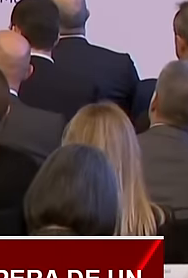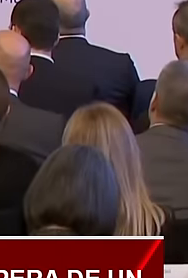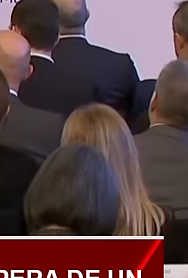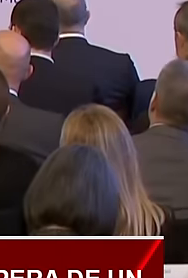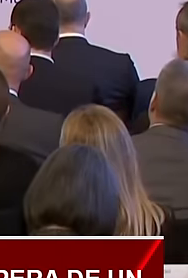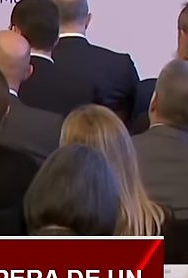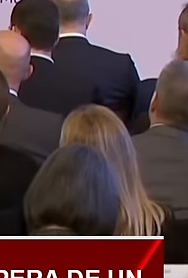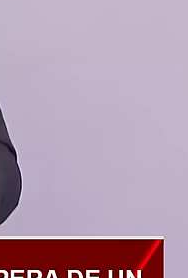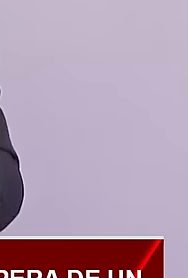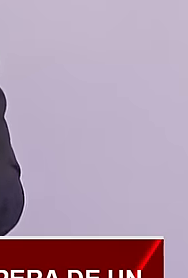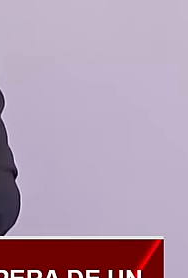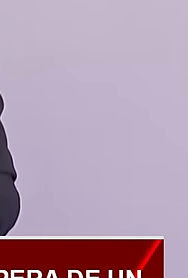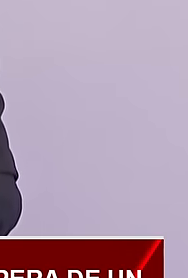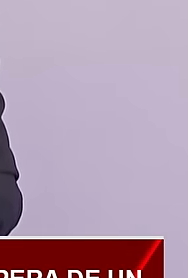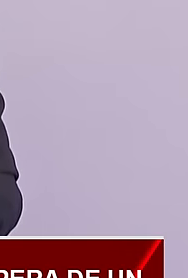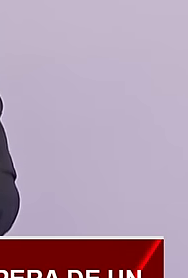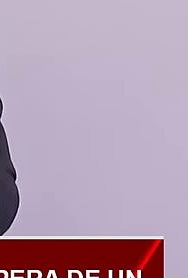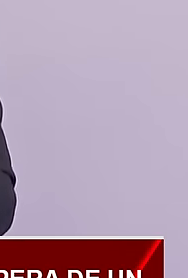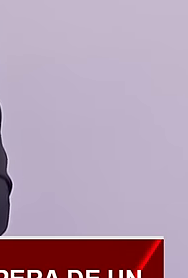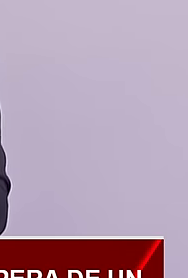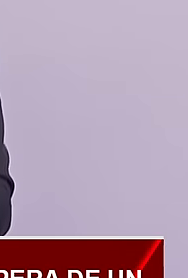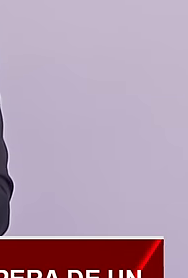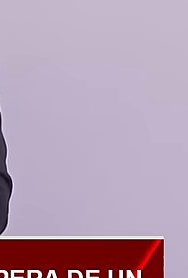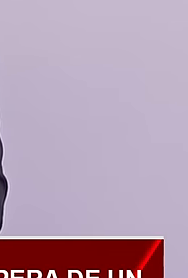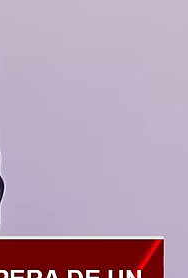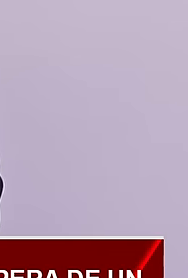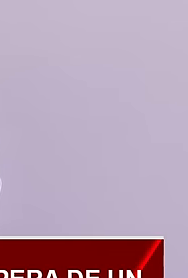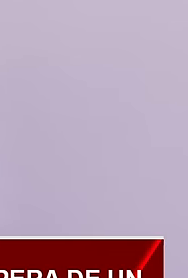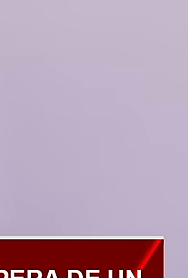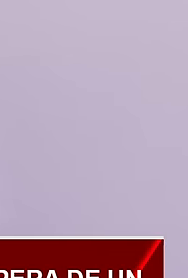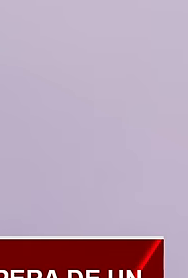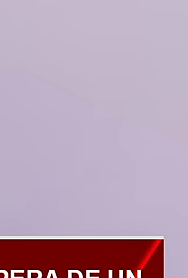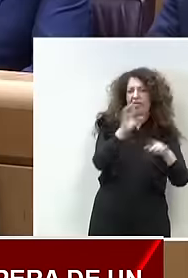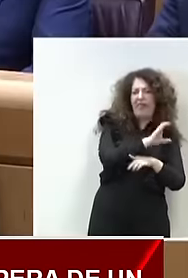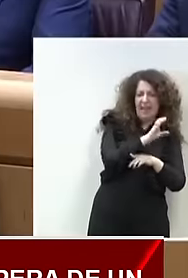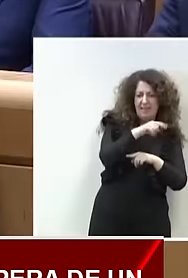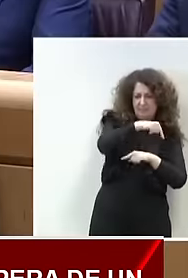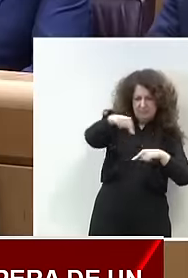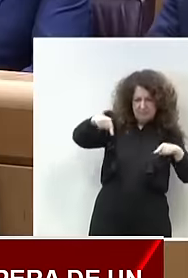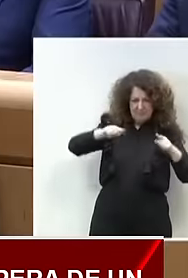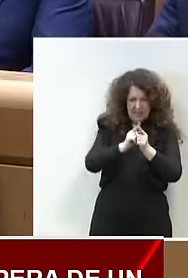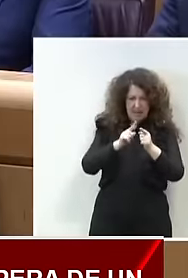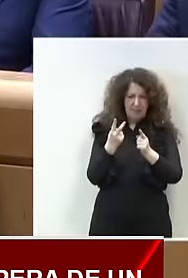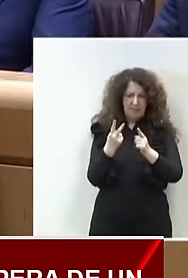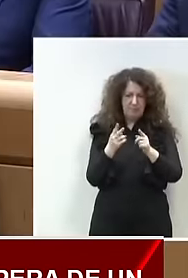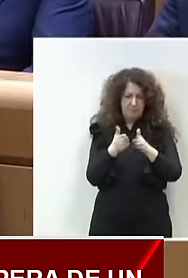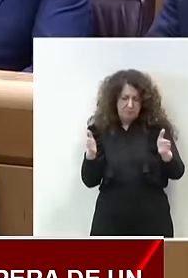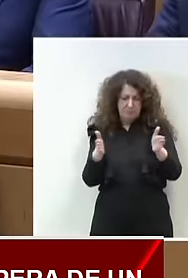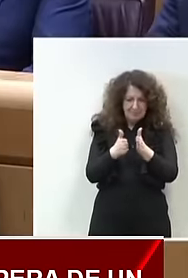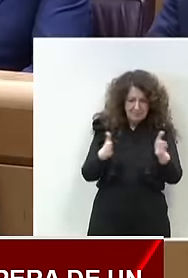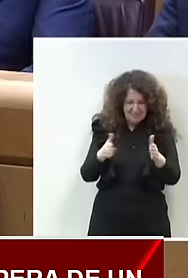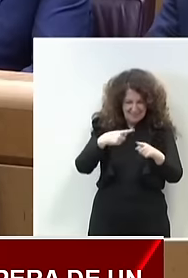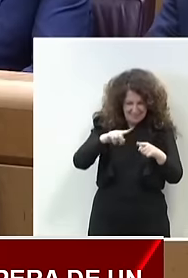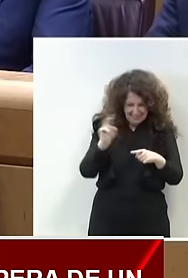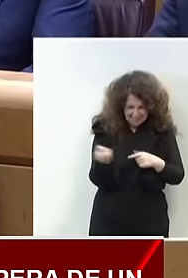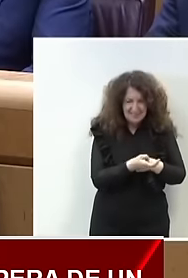a no ser que haya una traición dentro de los que lo han hecho. Podría ocurrir. Pero aún así, el contenido, que voy a esto,